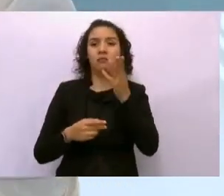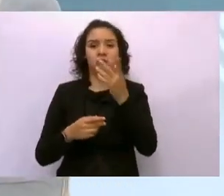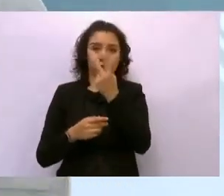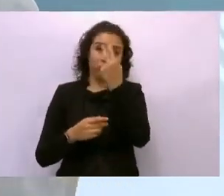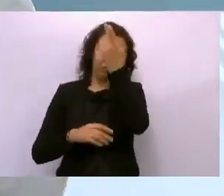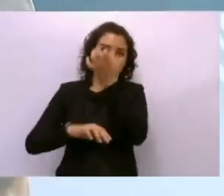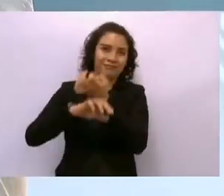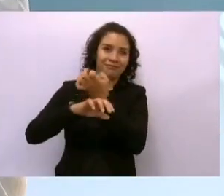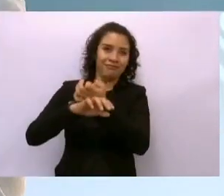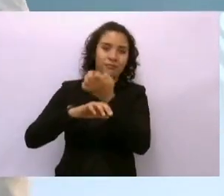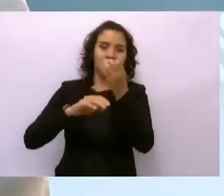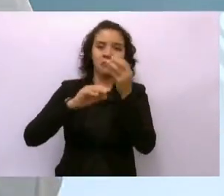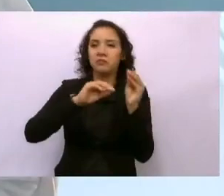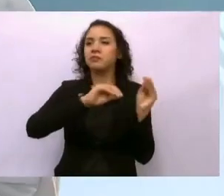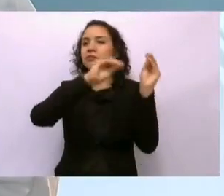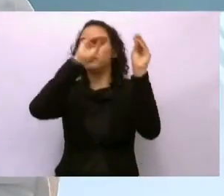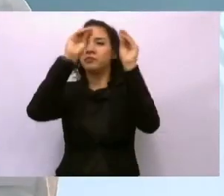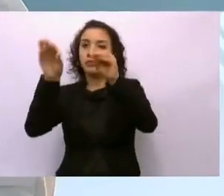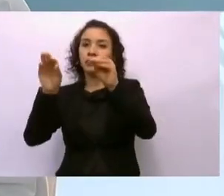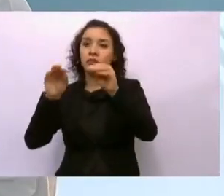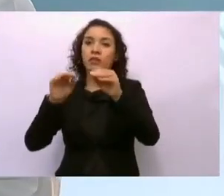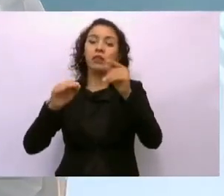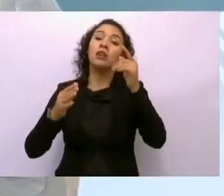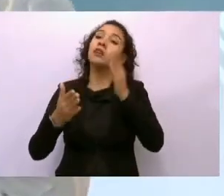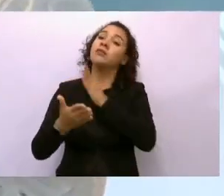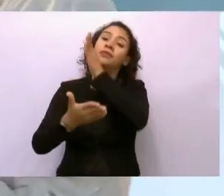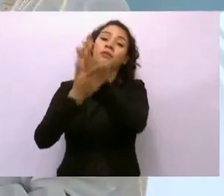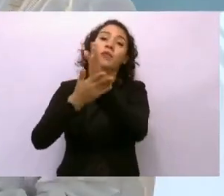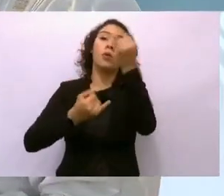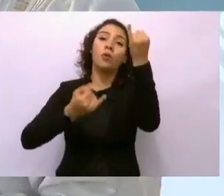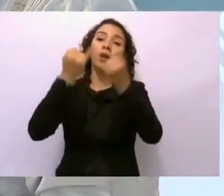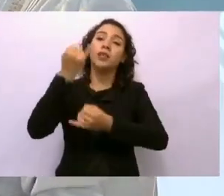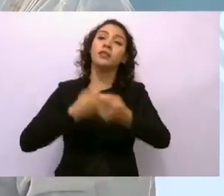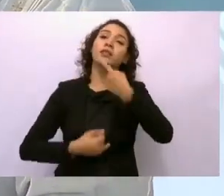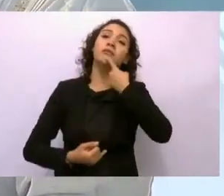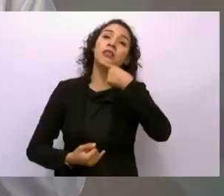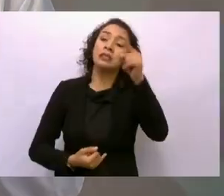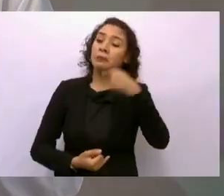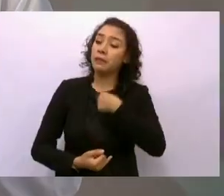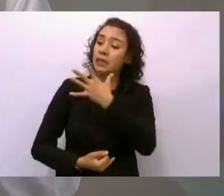mamá, fueron a un juez a denunciar a un hijo